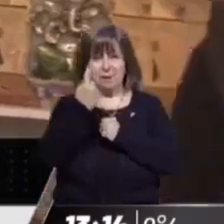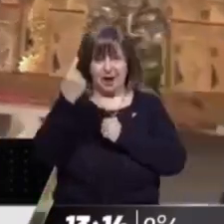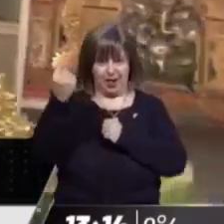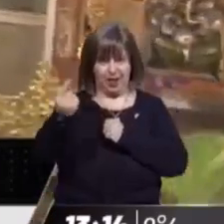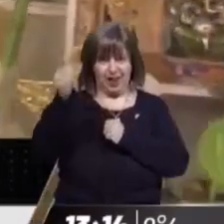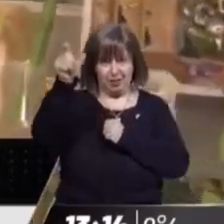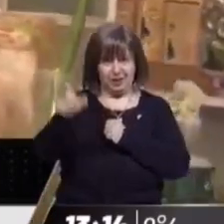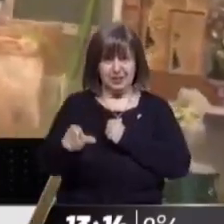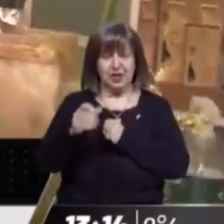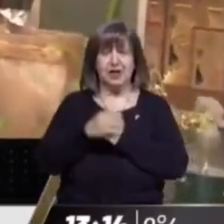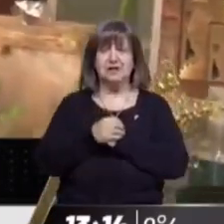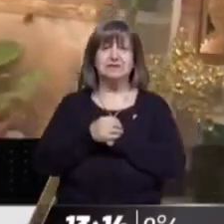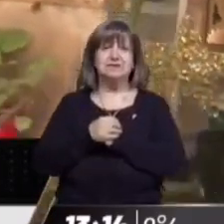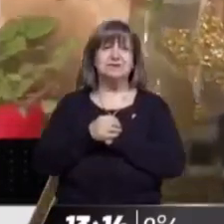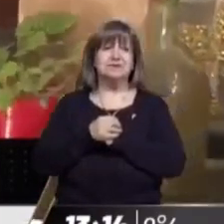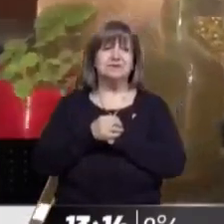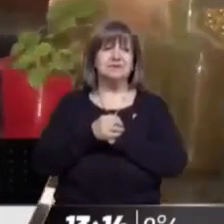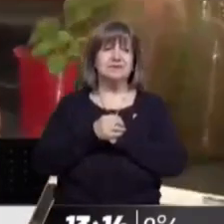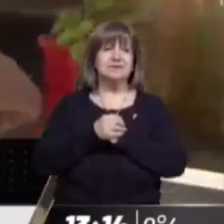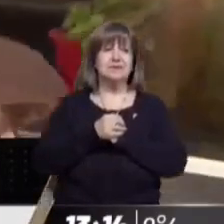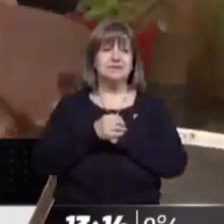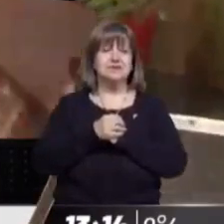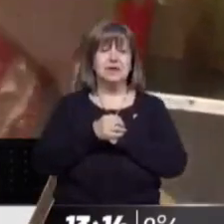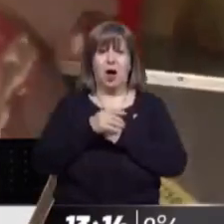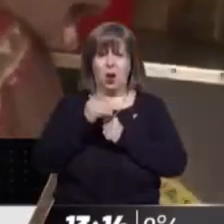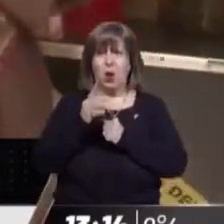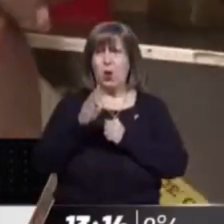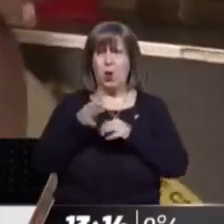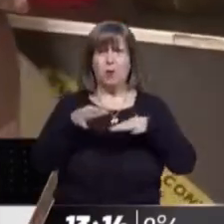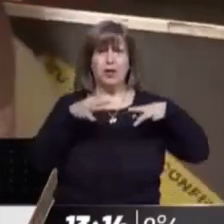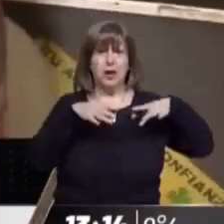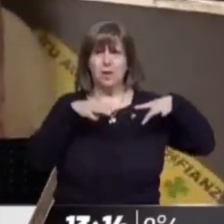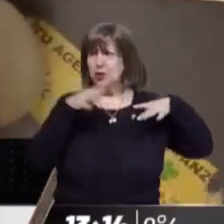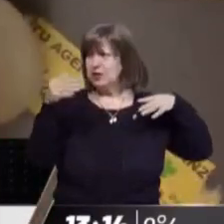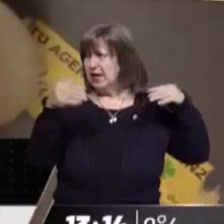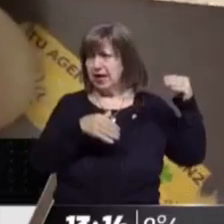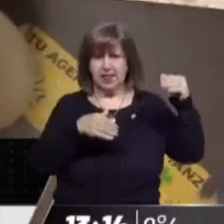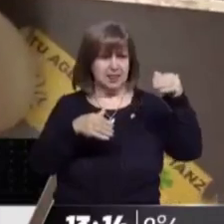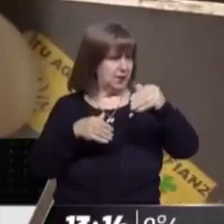Sí, igual a este horario es. Ah, este es horario pico. Es horario pico, exactamente.